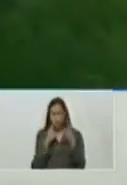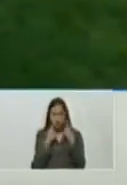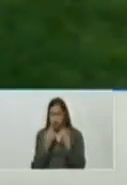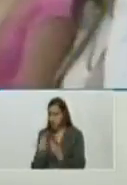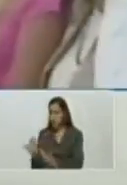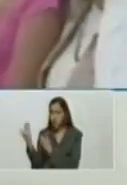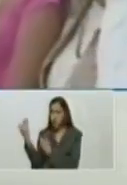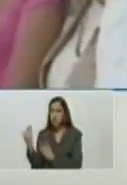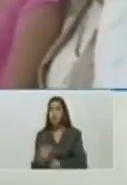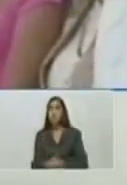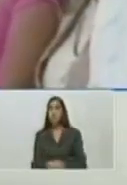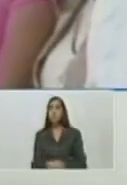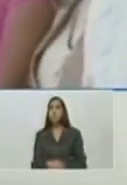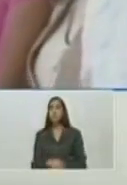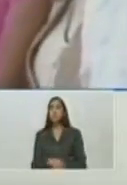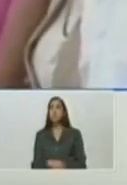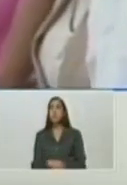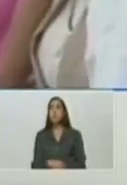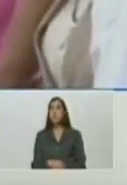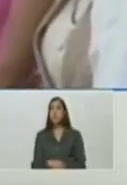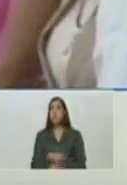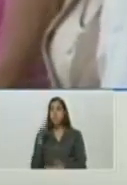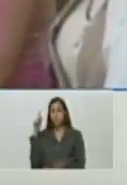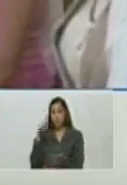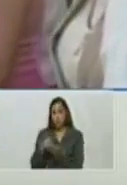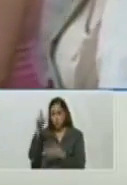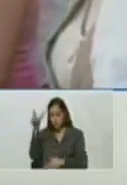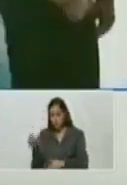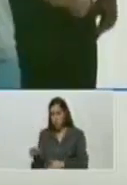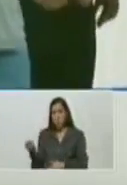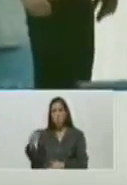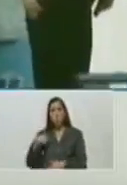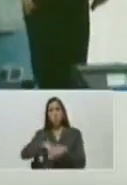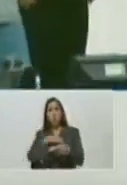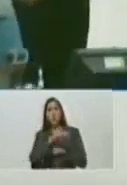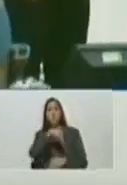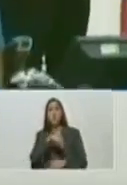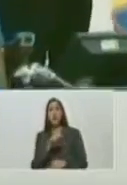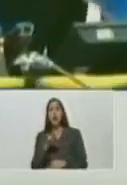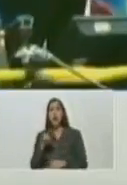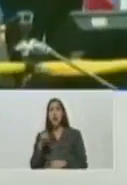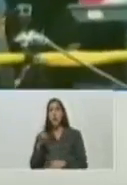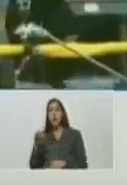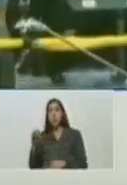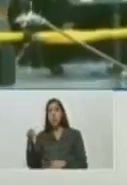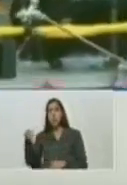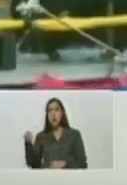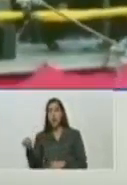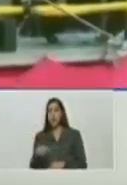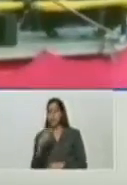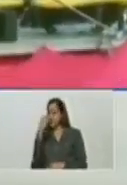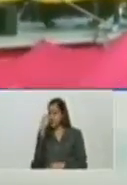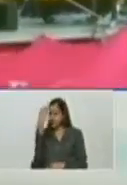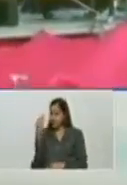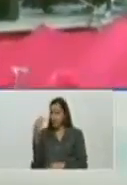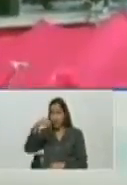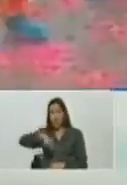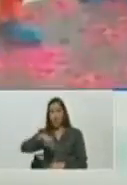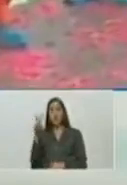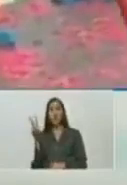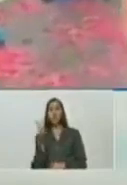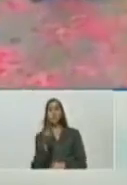¿Ah? Cuando Maradona estuvo aquí, en una de sus tantas visitas. Ah, Cilita,